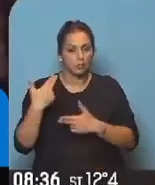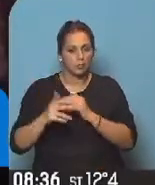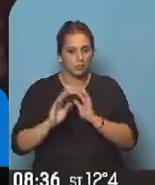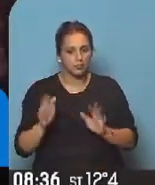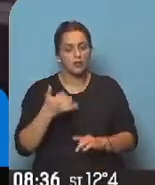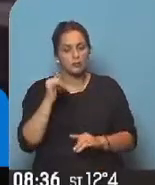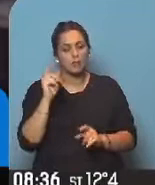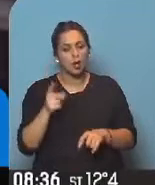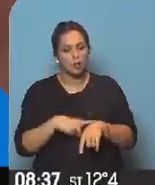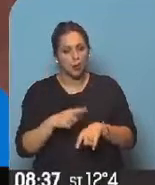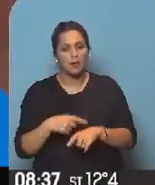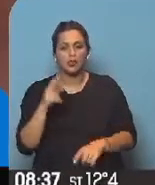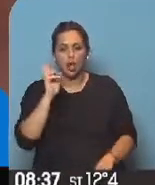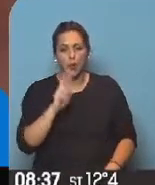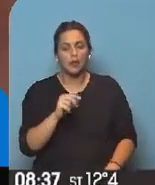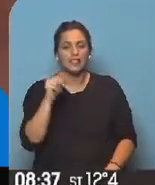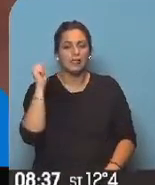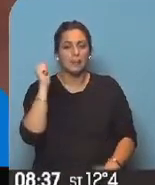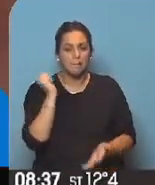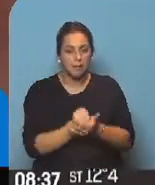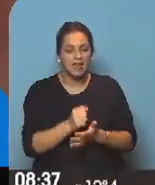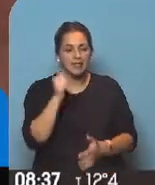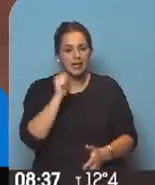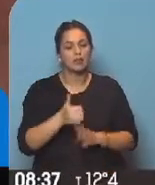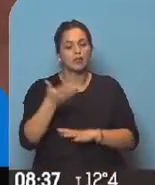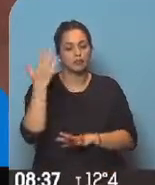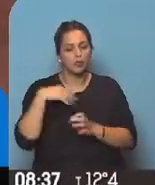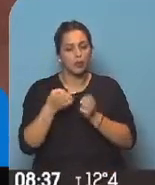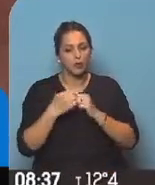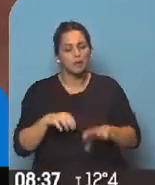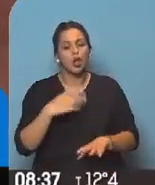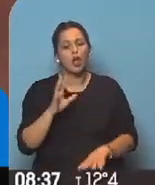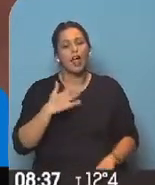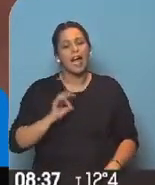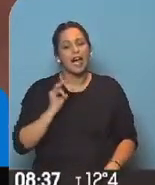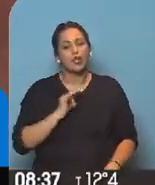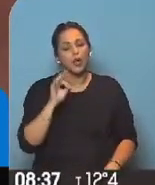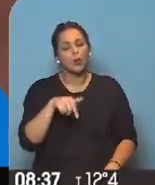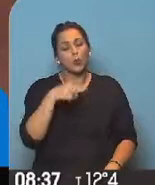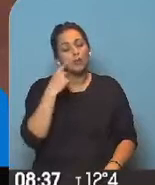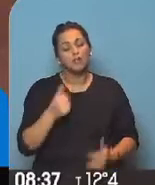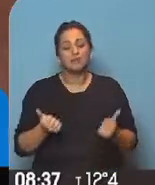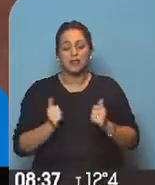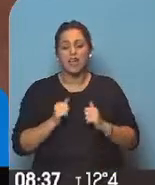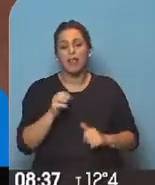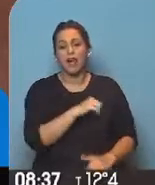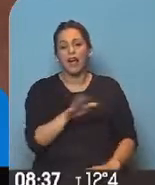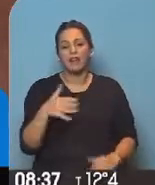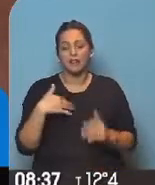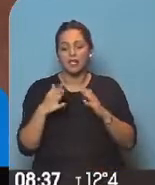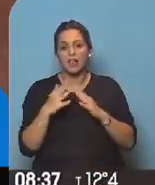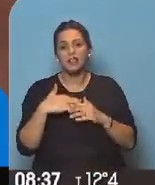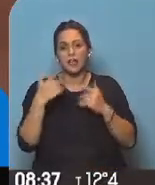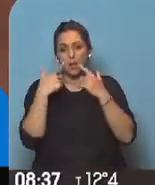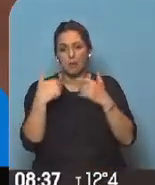y vi su cicatriz cuando cuando todo comenzó pasaron los años en día sentada en el jardín de mi casa le muestro mi